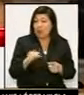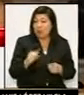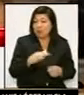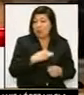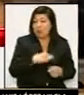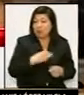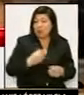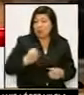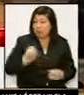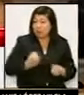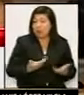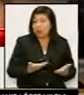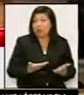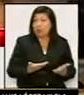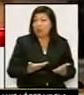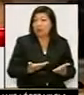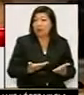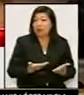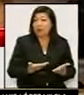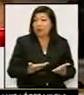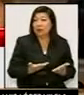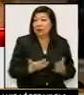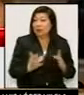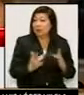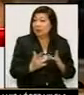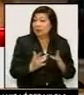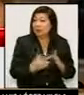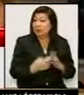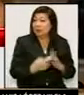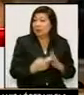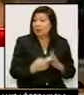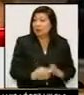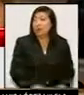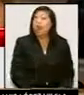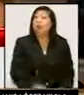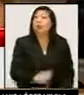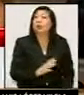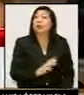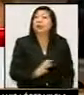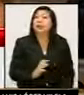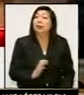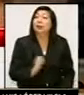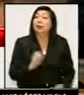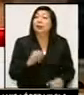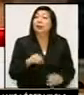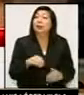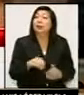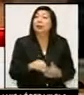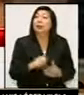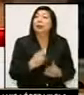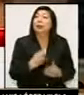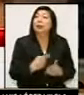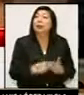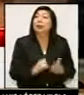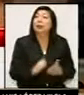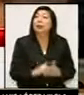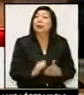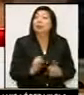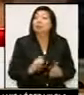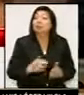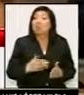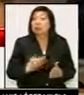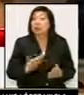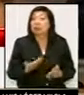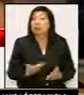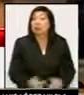Ministerio de Transportes o a la entidad representativa del Estado que le ha hecho la concesión, porque habría la posibilidad, o que